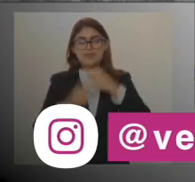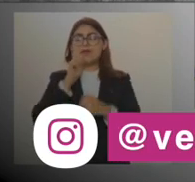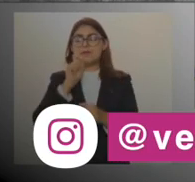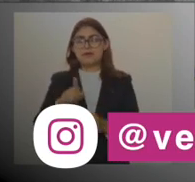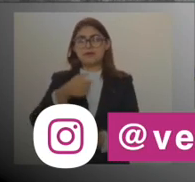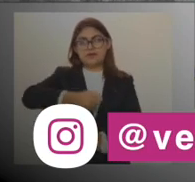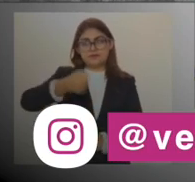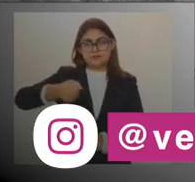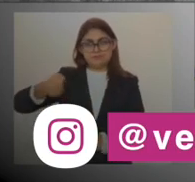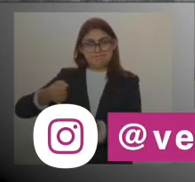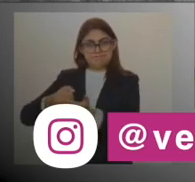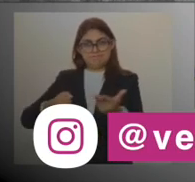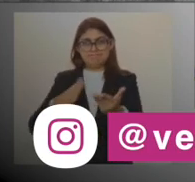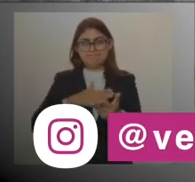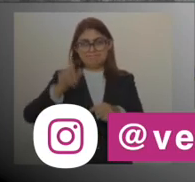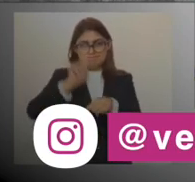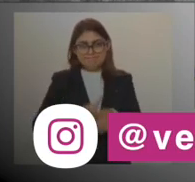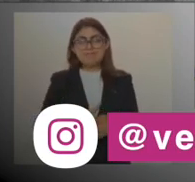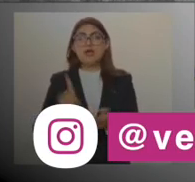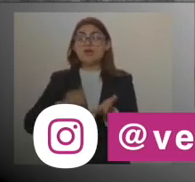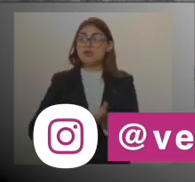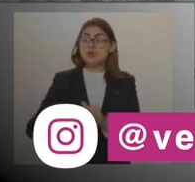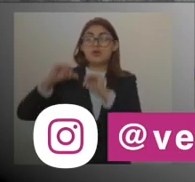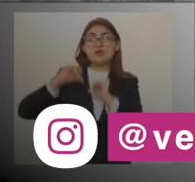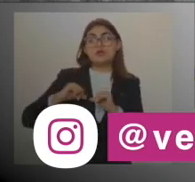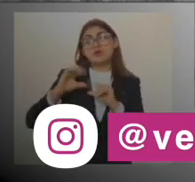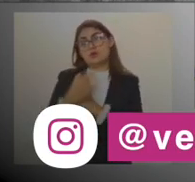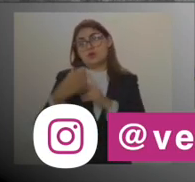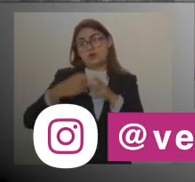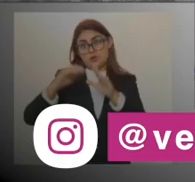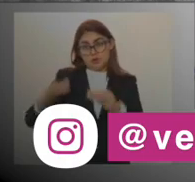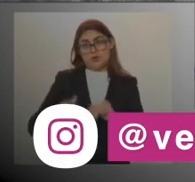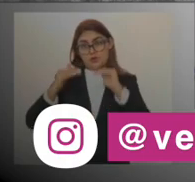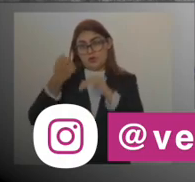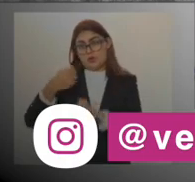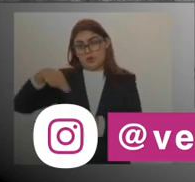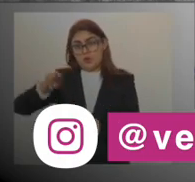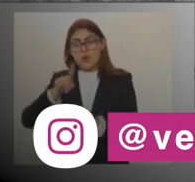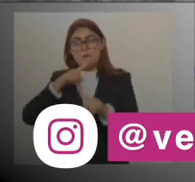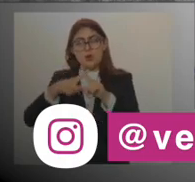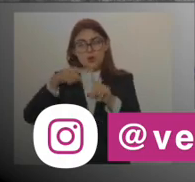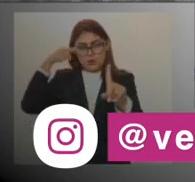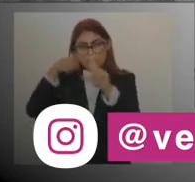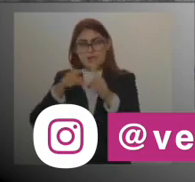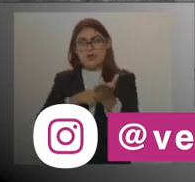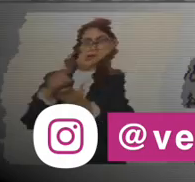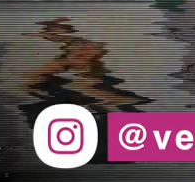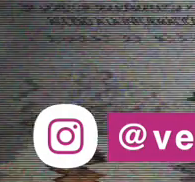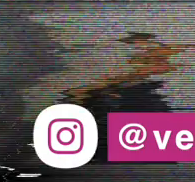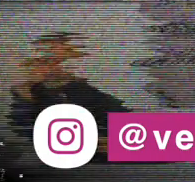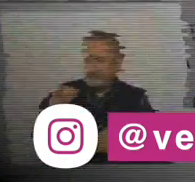en sus gobernantes. Acordaron que la transparencia, por un lado, ayuda a que la sociedad participe de una manera más activa y consciente en la